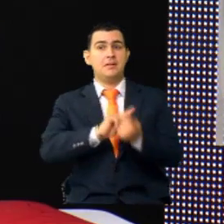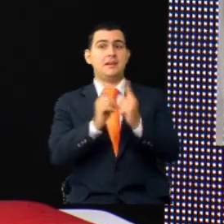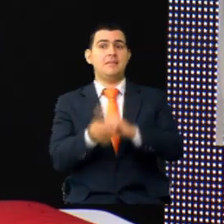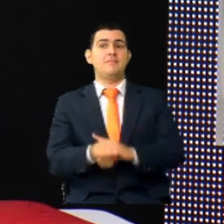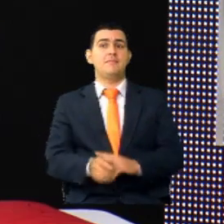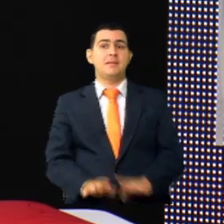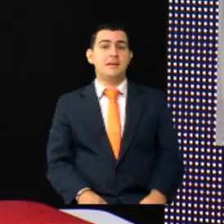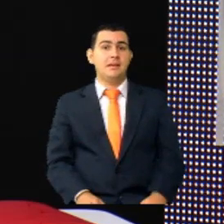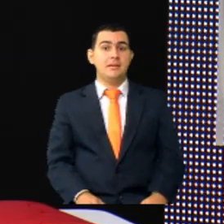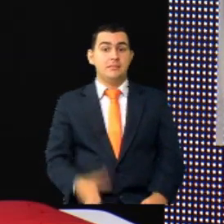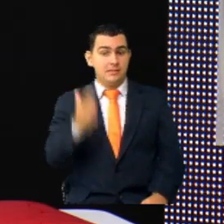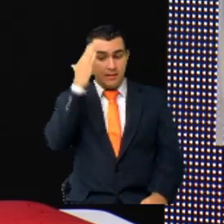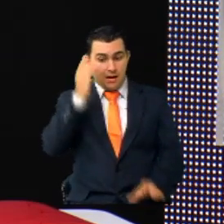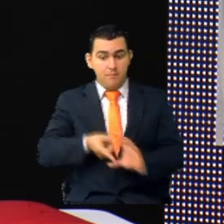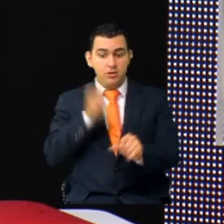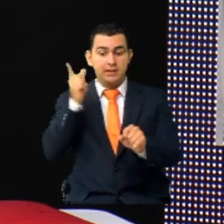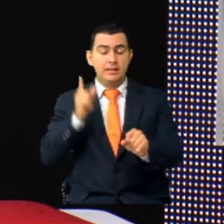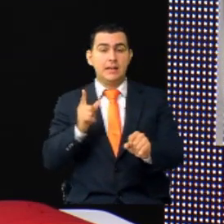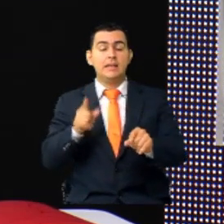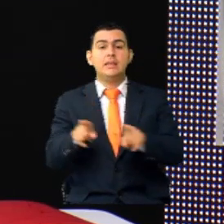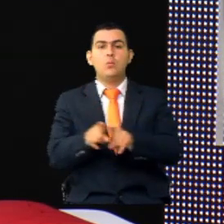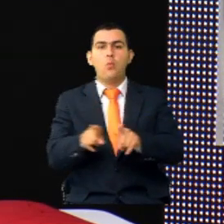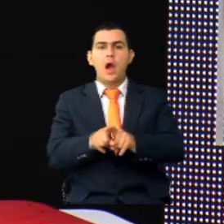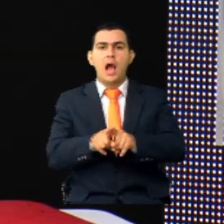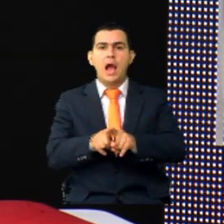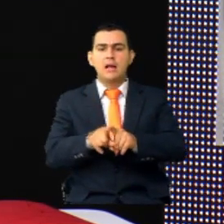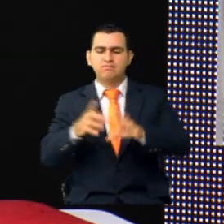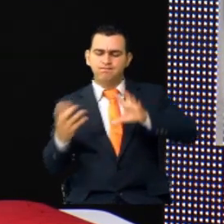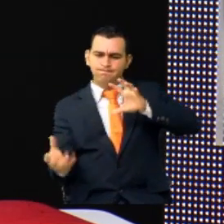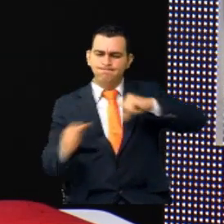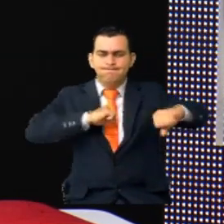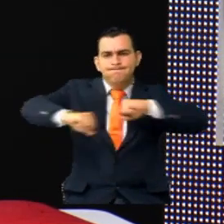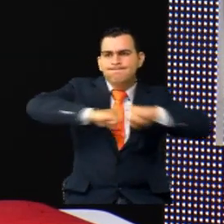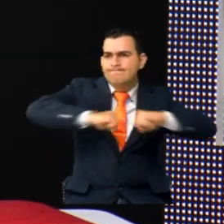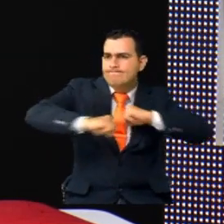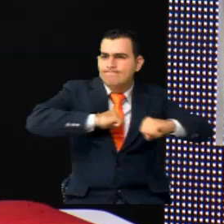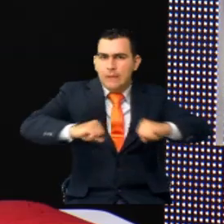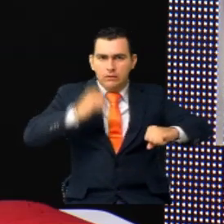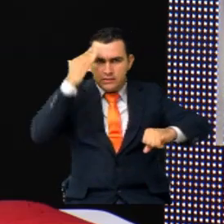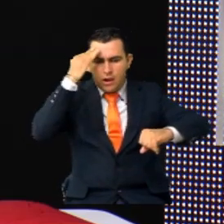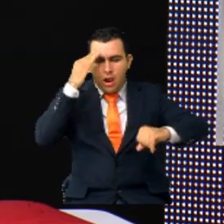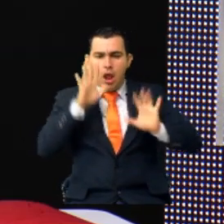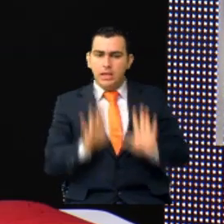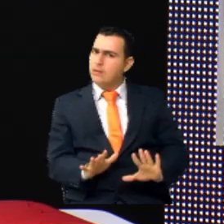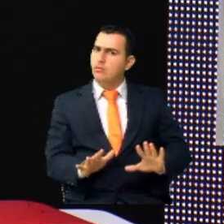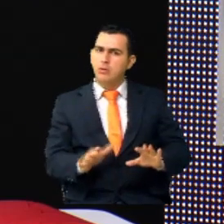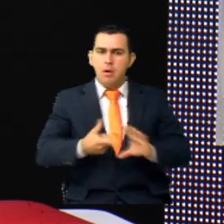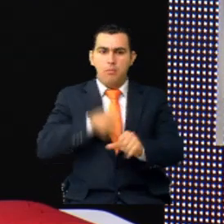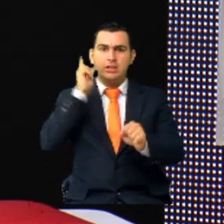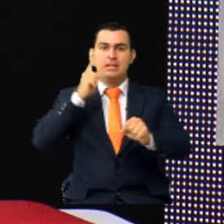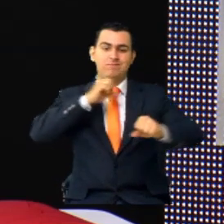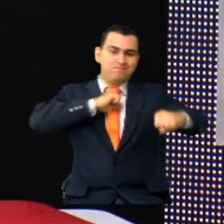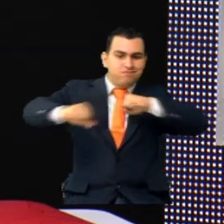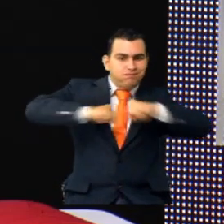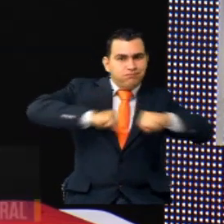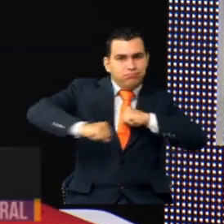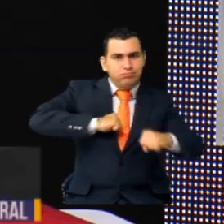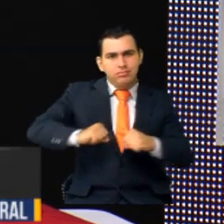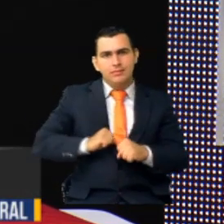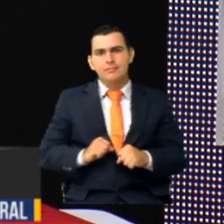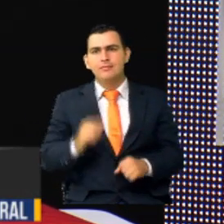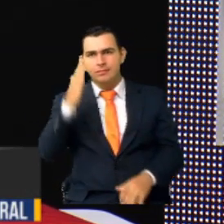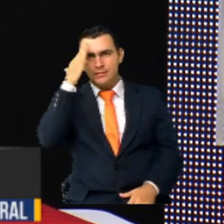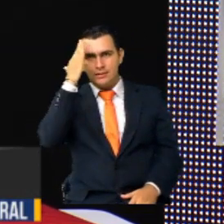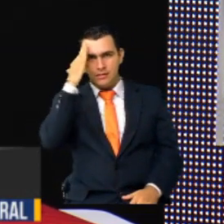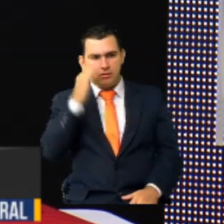política es dinámica, la política tiene una dinámica diferente. Si usted ve la política nacional, usted ve unidos